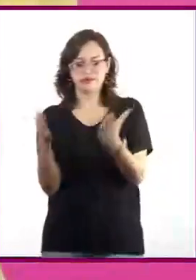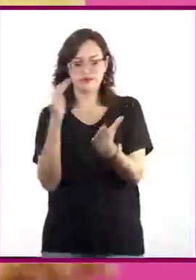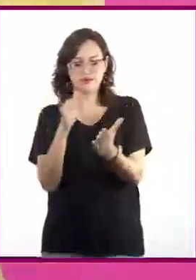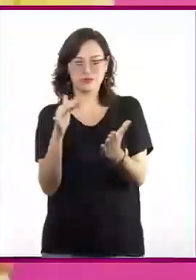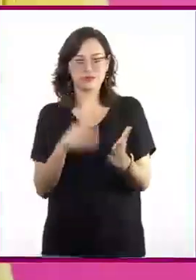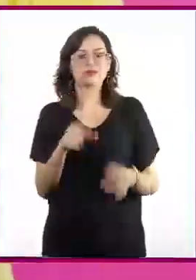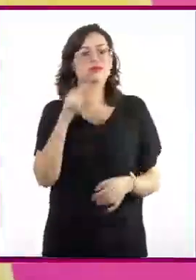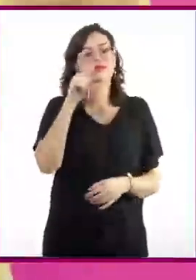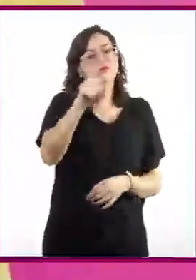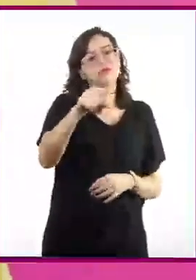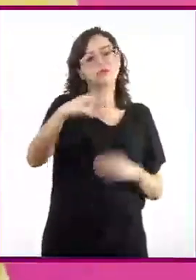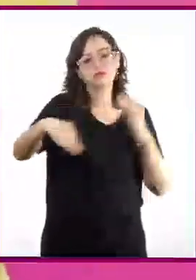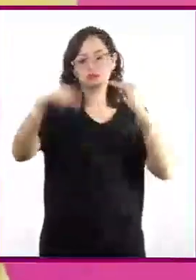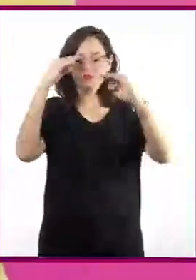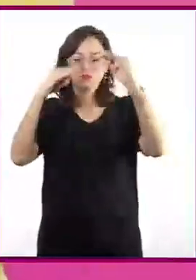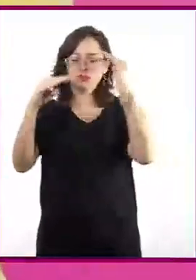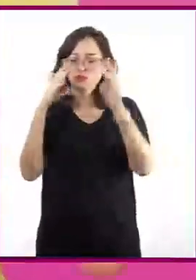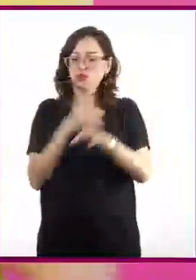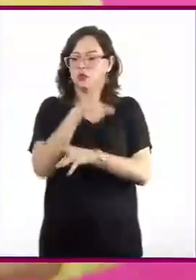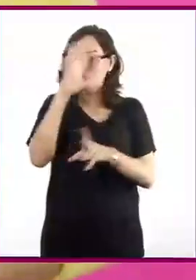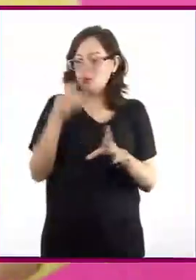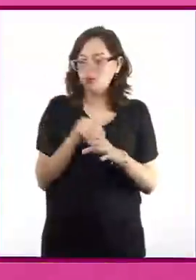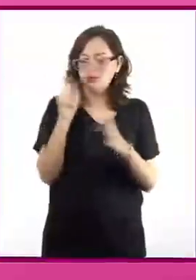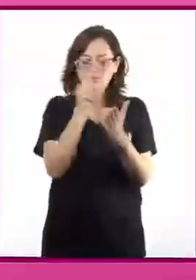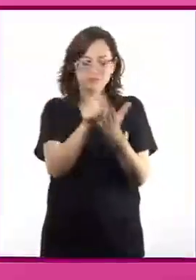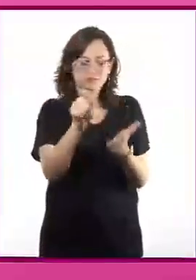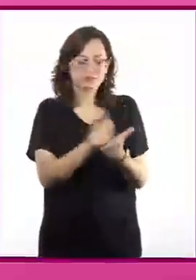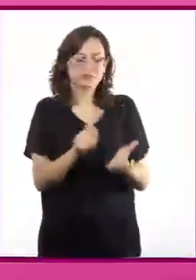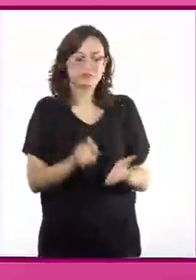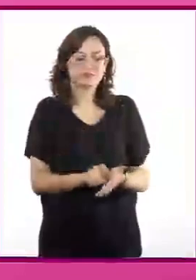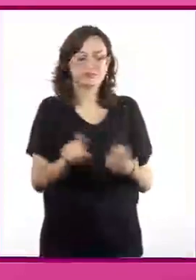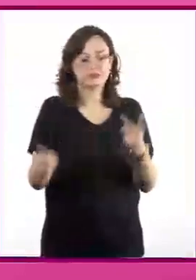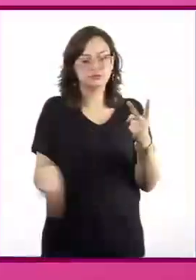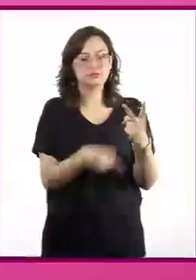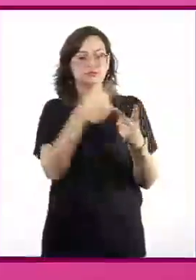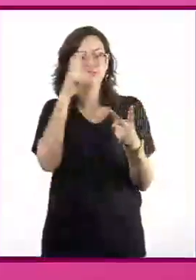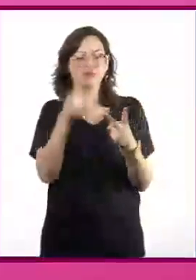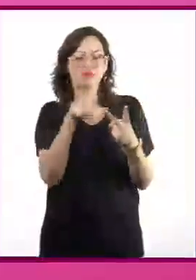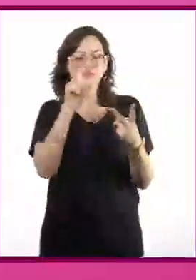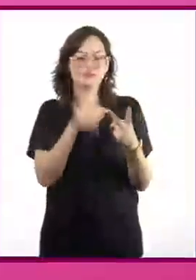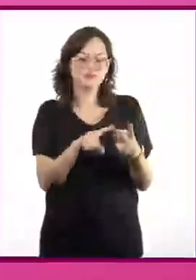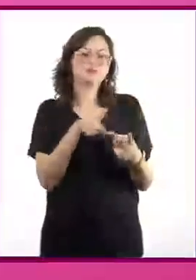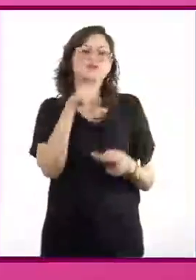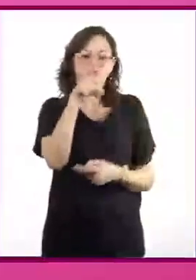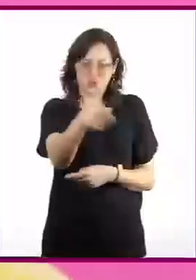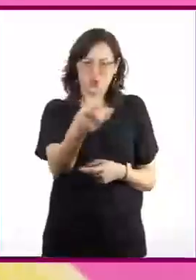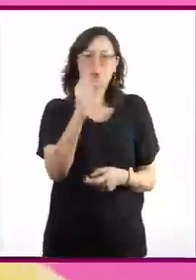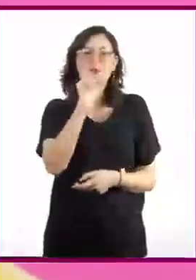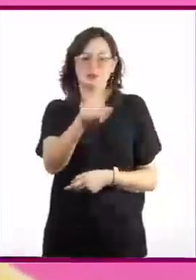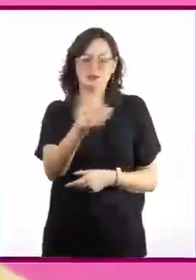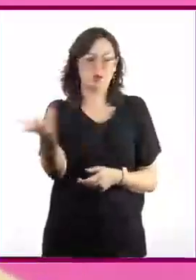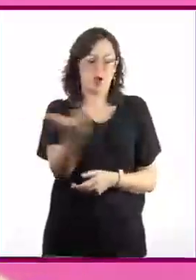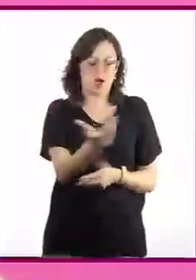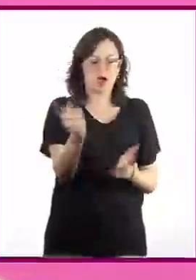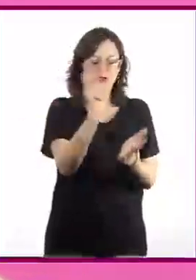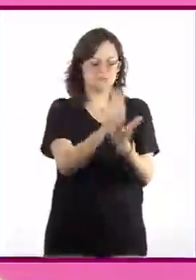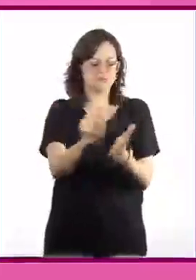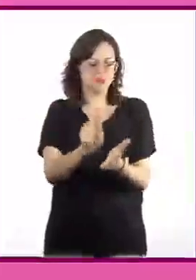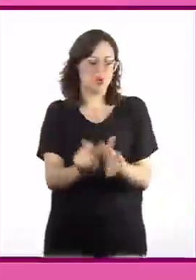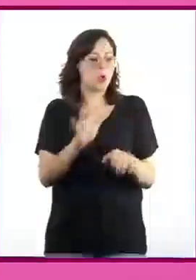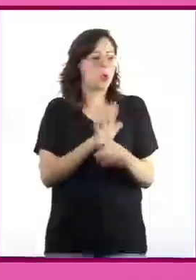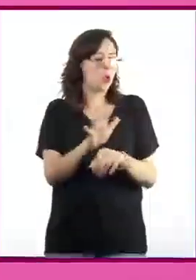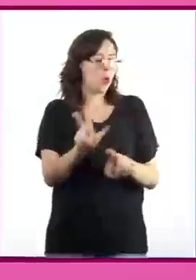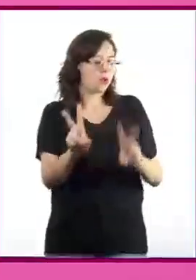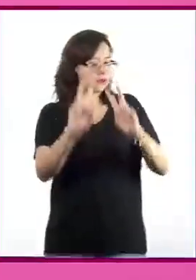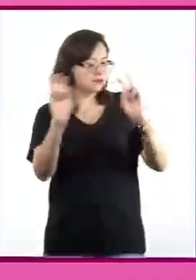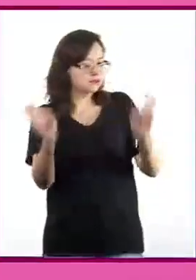hacer una reseña con todo lo que han aprendido. La segunda recomendación es que escriban un poema. ¿Sobre qué lo quieren escribir?